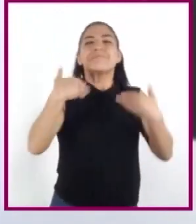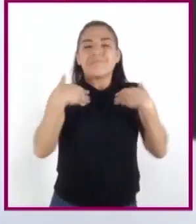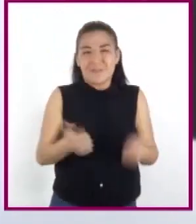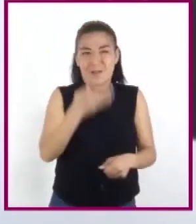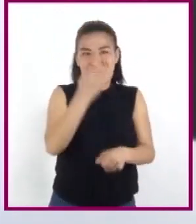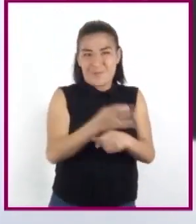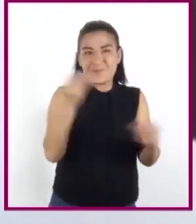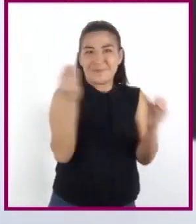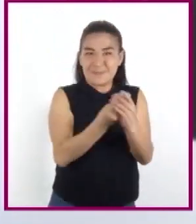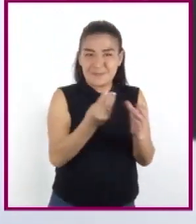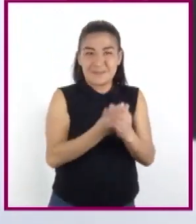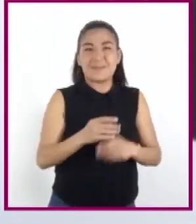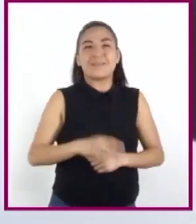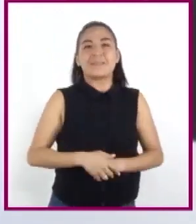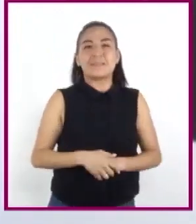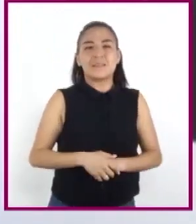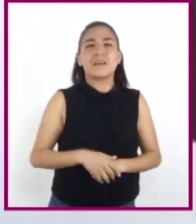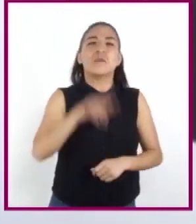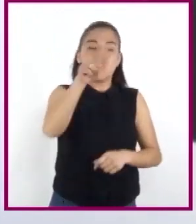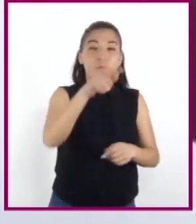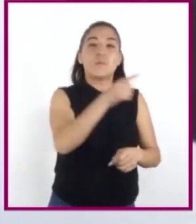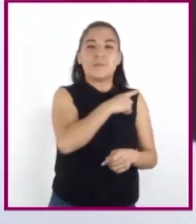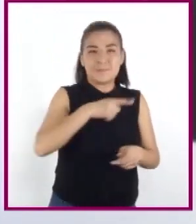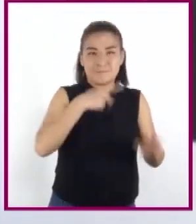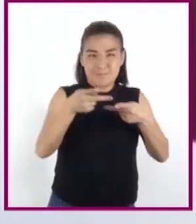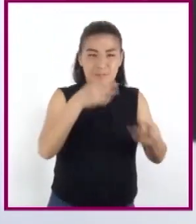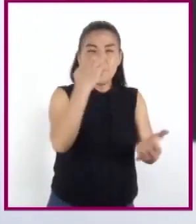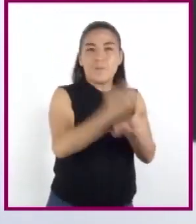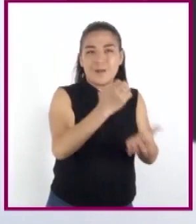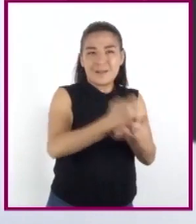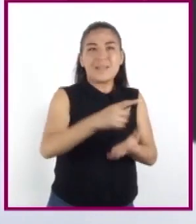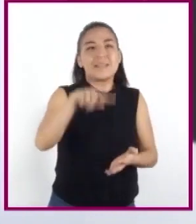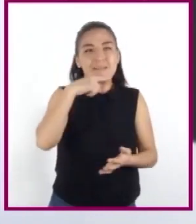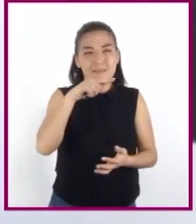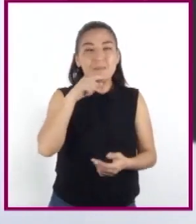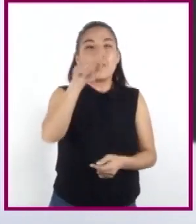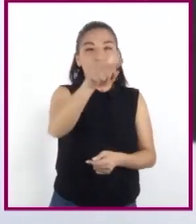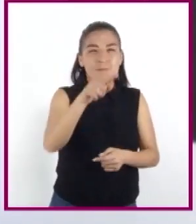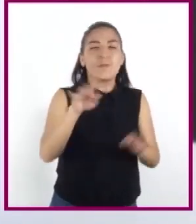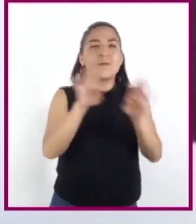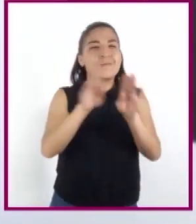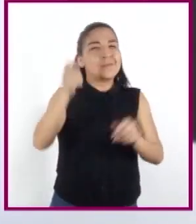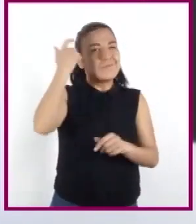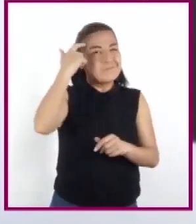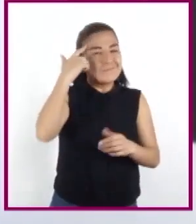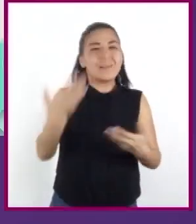hoy. Sin más, preparen su cuaderno y lápiz y agudicen su mente